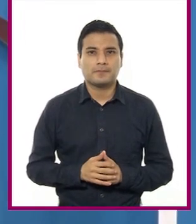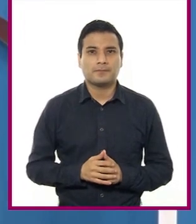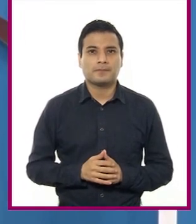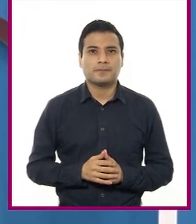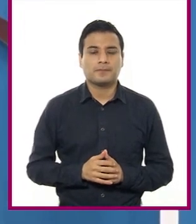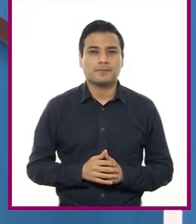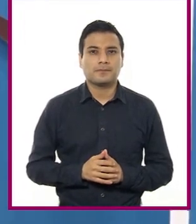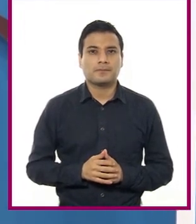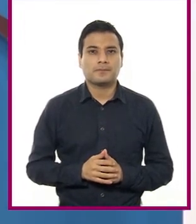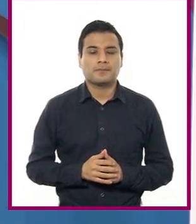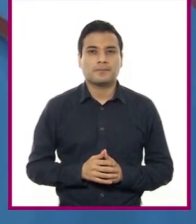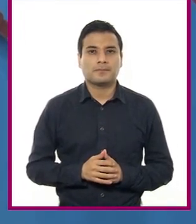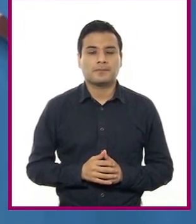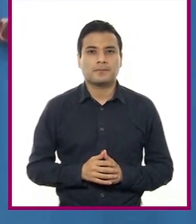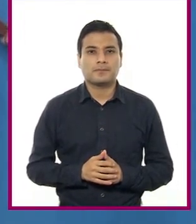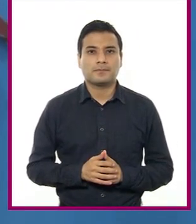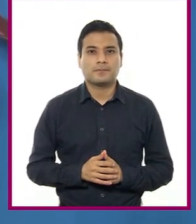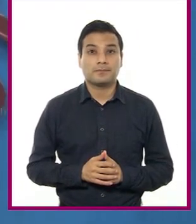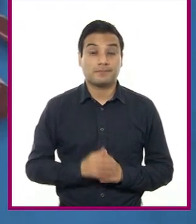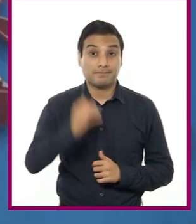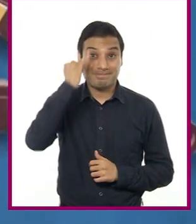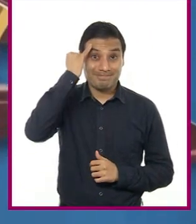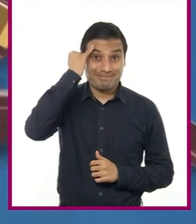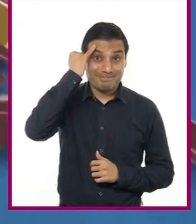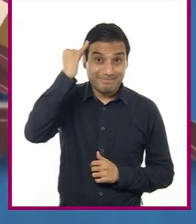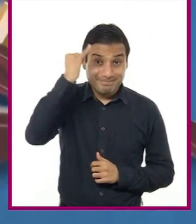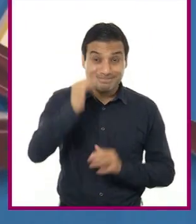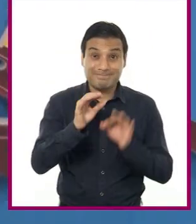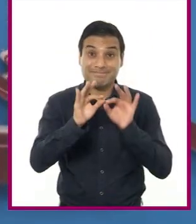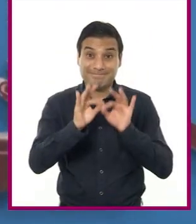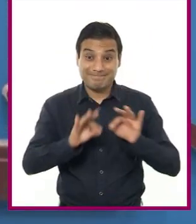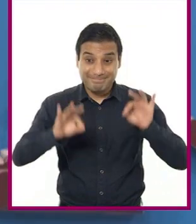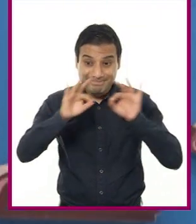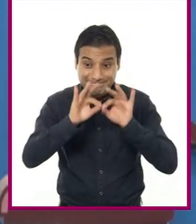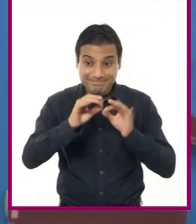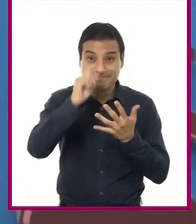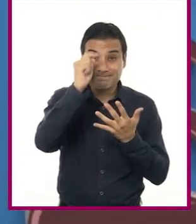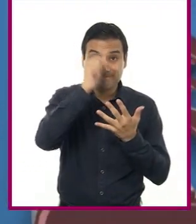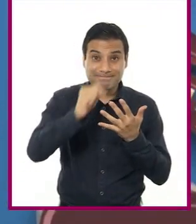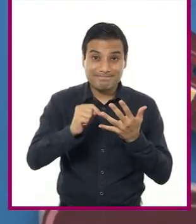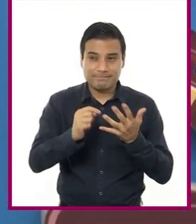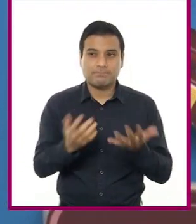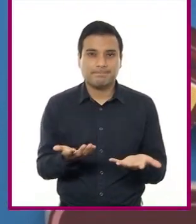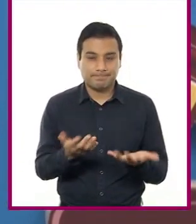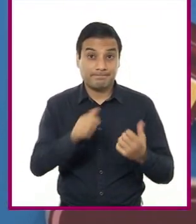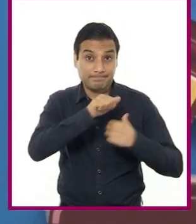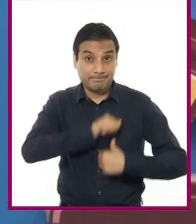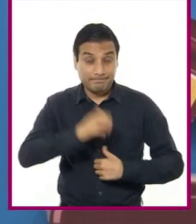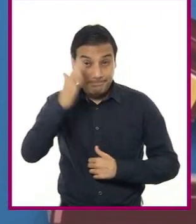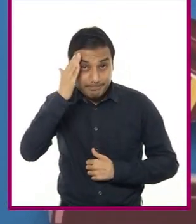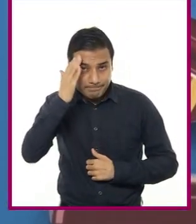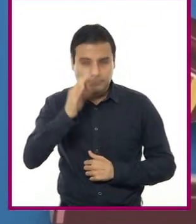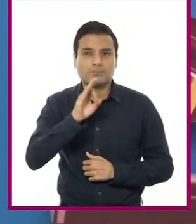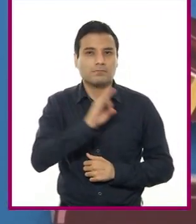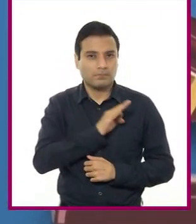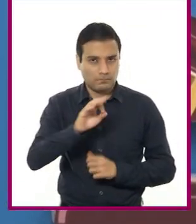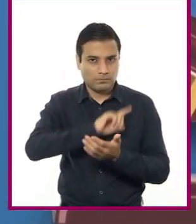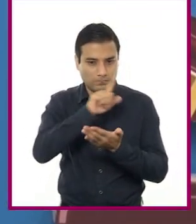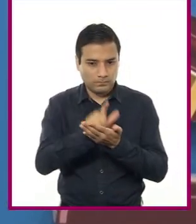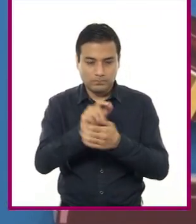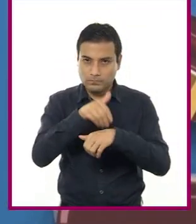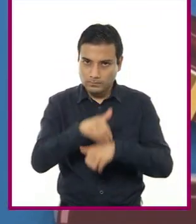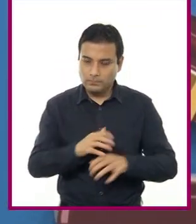Son muchas las ideas clave para explicar cómo el actuar de la autoridad puede favorecer el Estado de Derecho. Esto nos